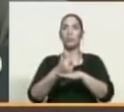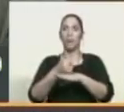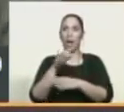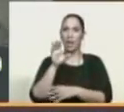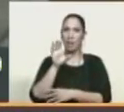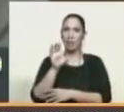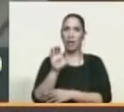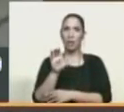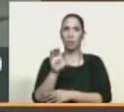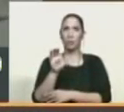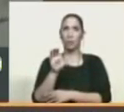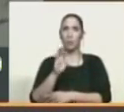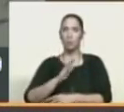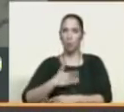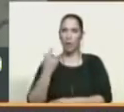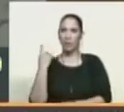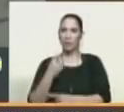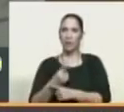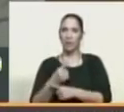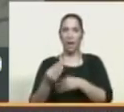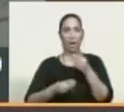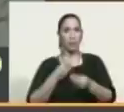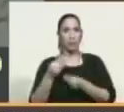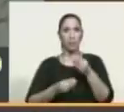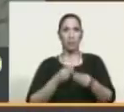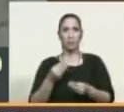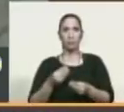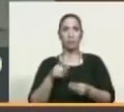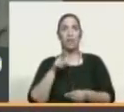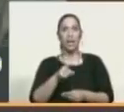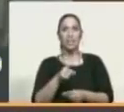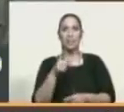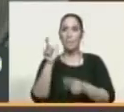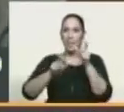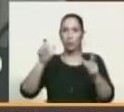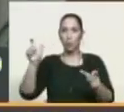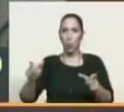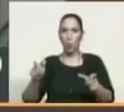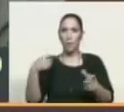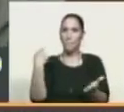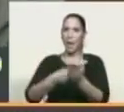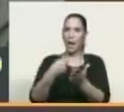puede y debe hacer todo lo que tenga que hacer para que esa gente reintegre esa plata.